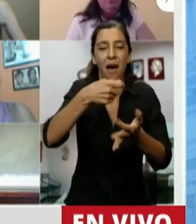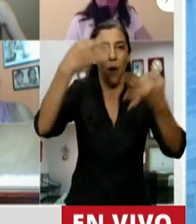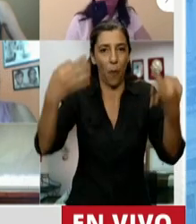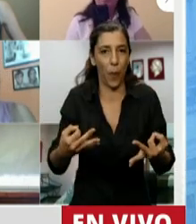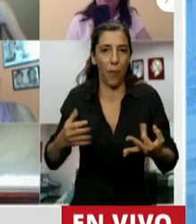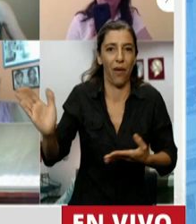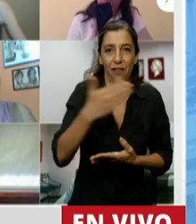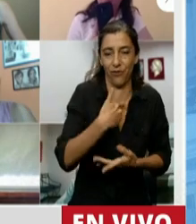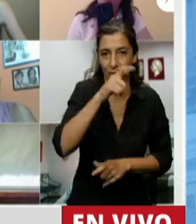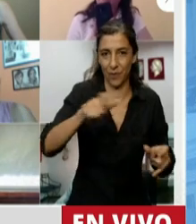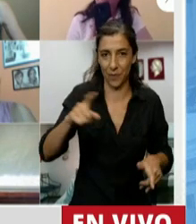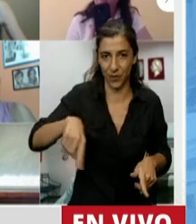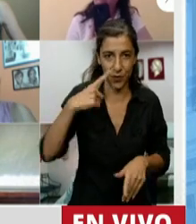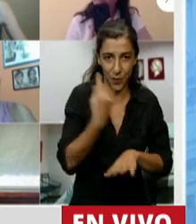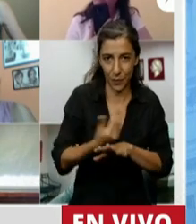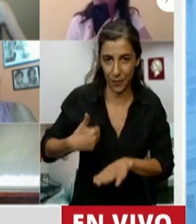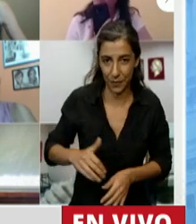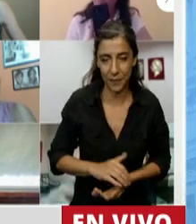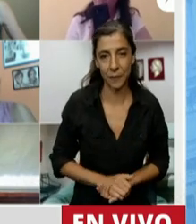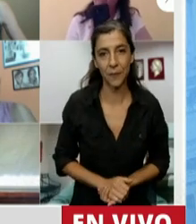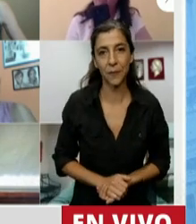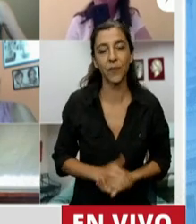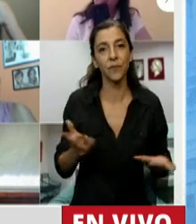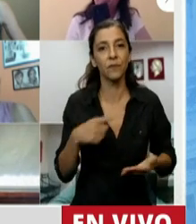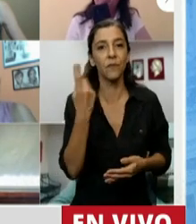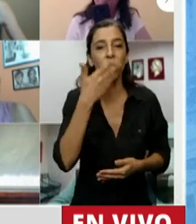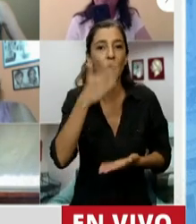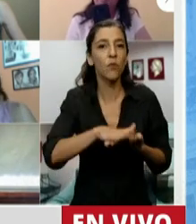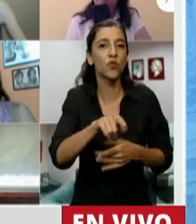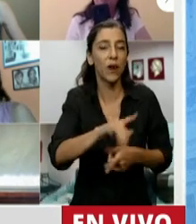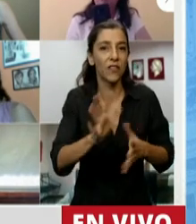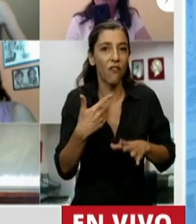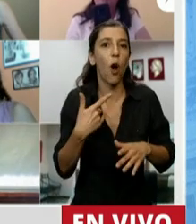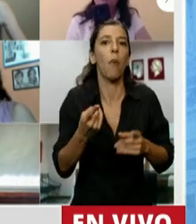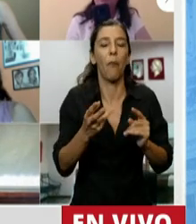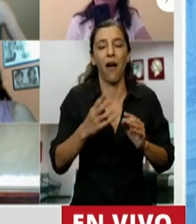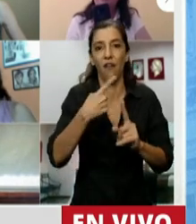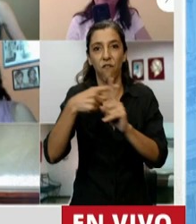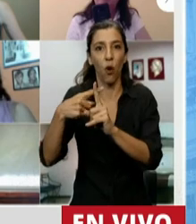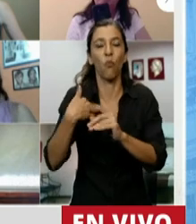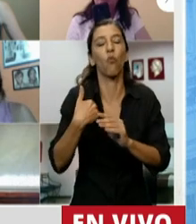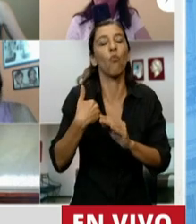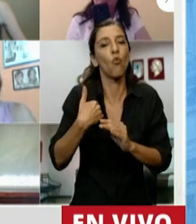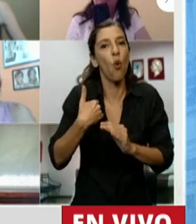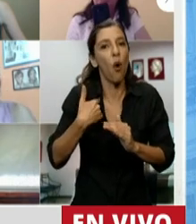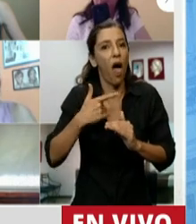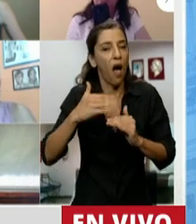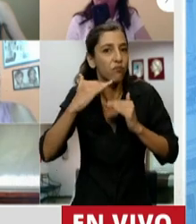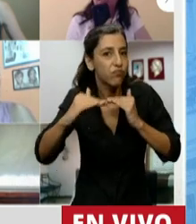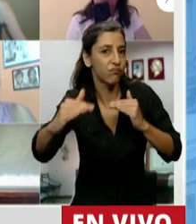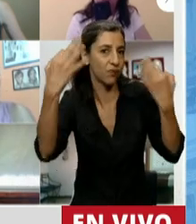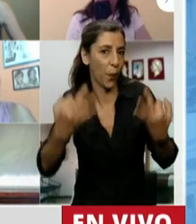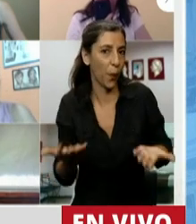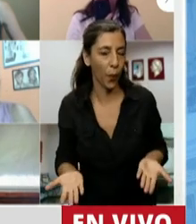y a todas. Y cuando hablamos de sustentabilidad, porque a veces se hace una lectura interesada de